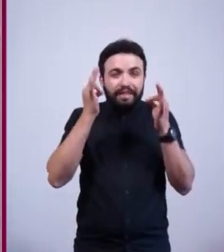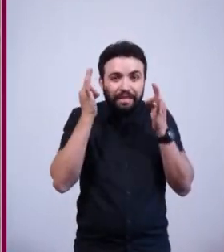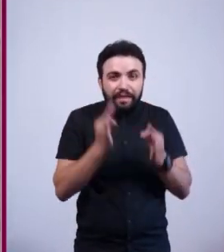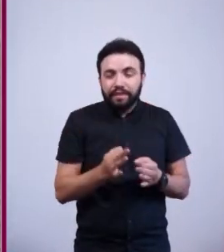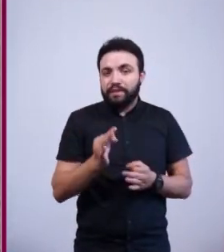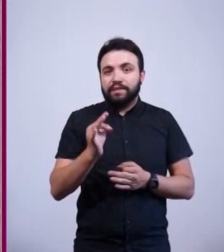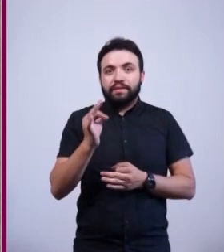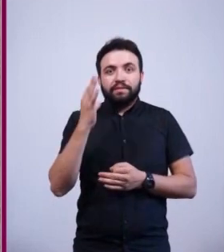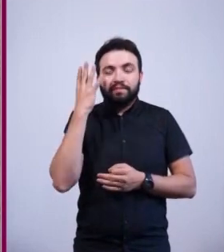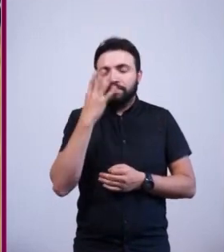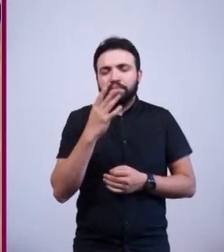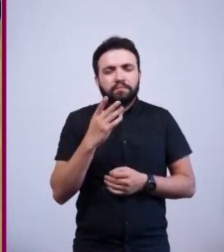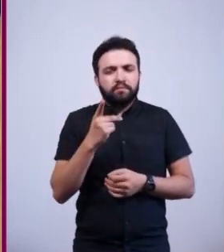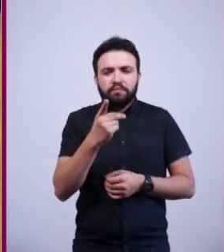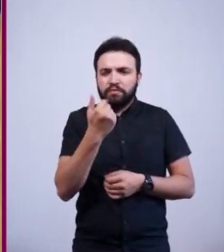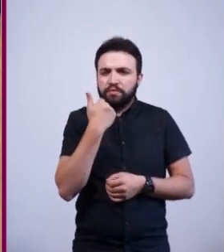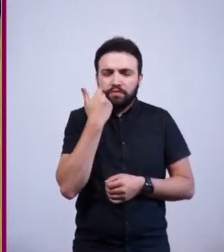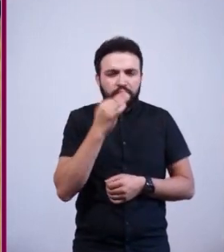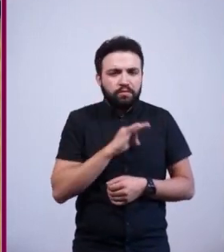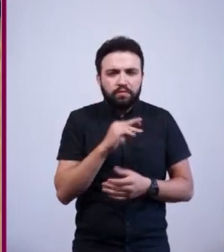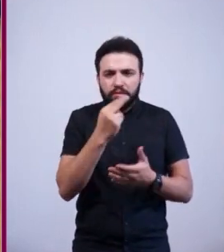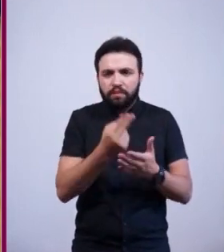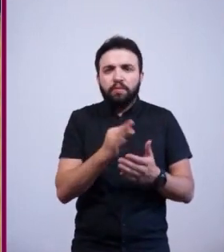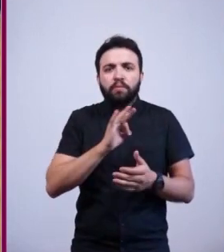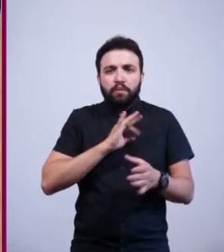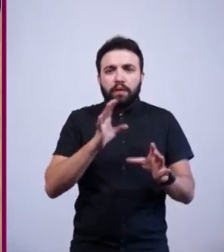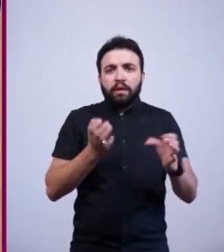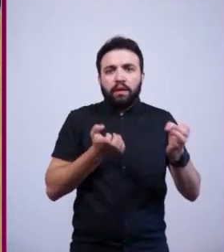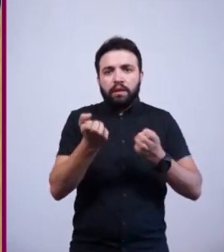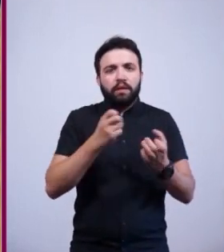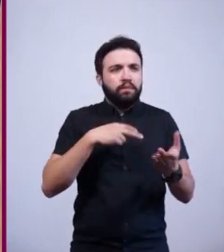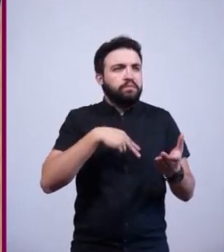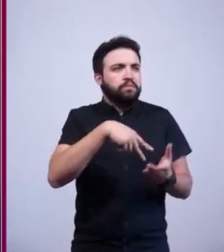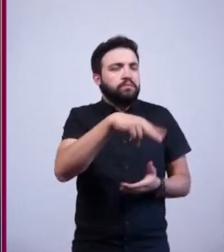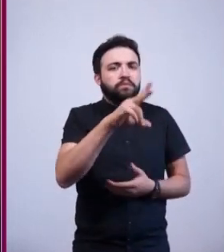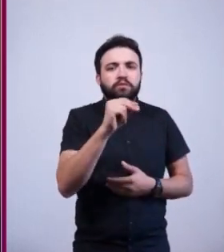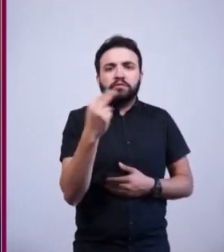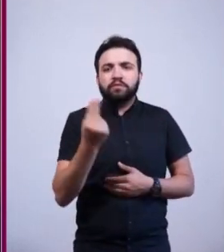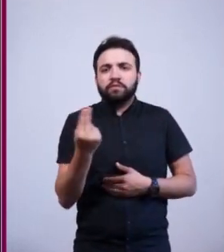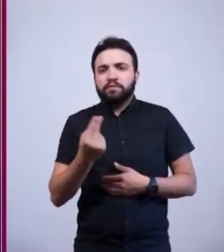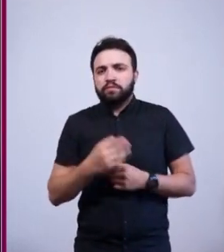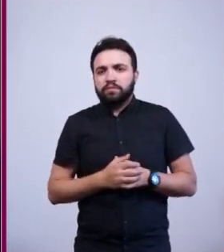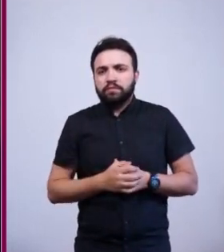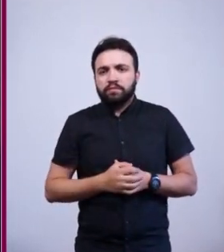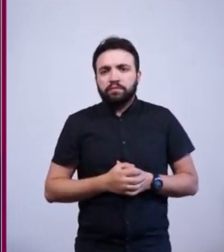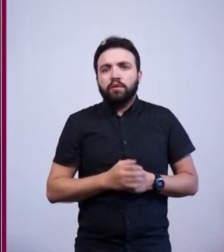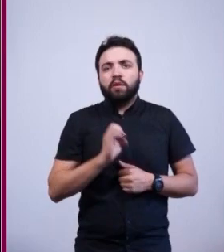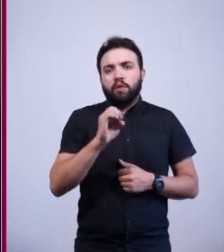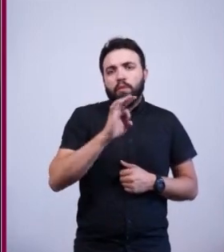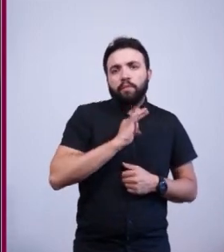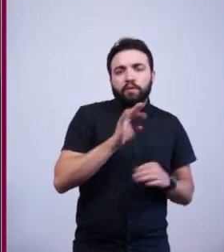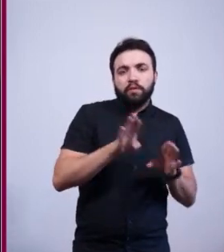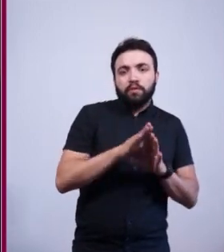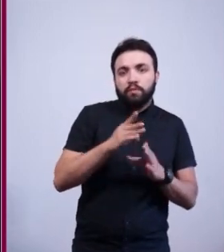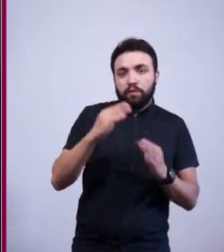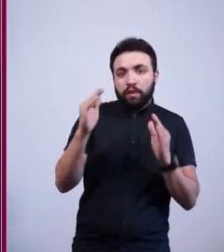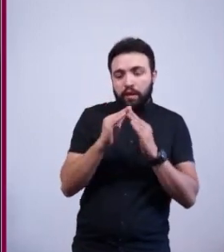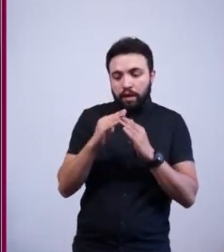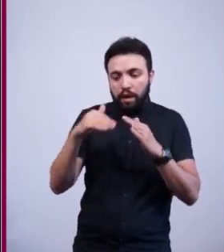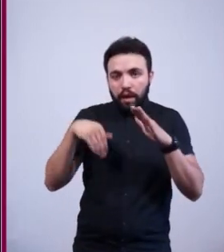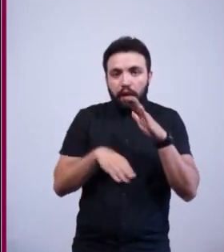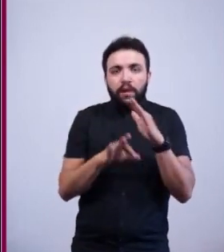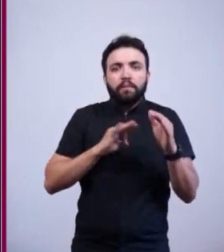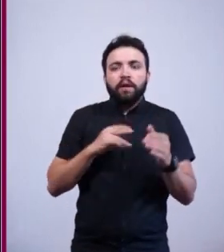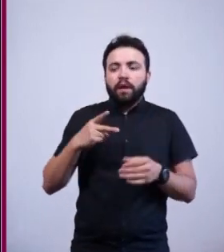figurativo. Puedes hacer este ejercicio sin caminar. Puedes hacer este ejercicio caminando al interior de tu casa